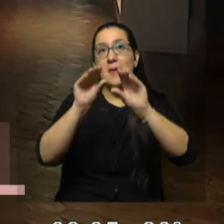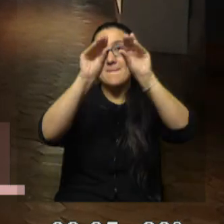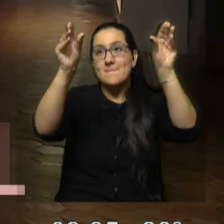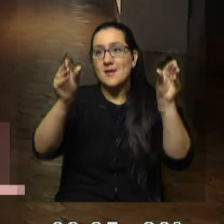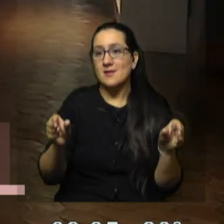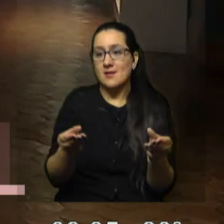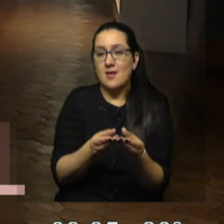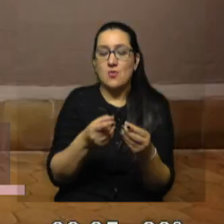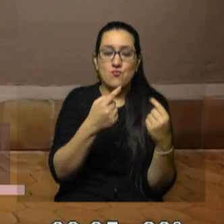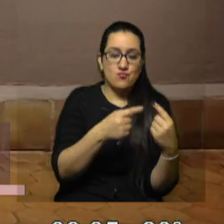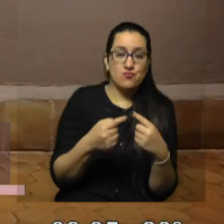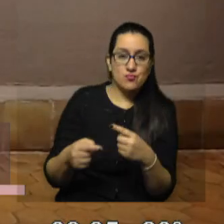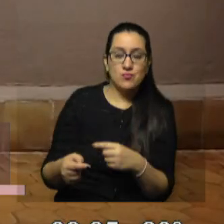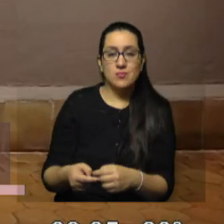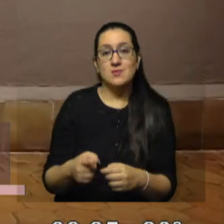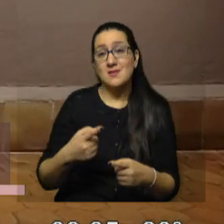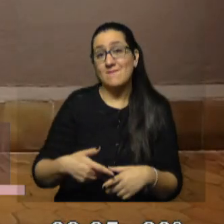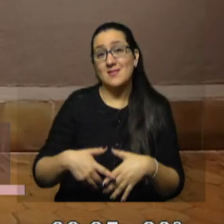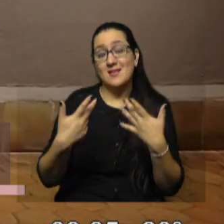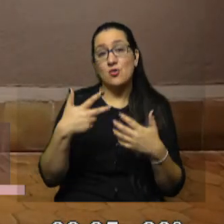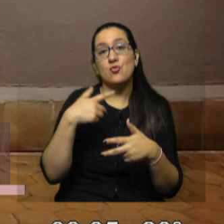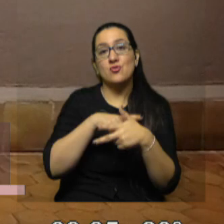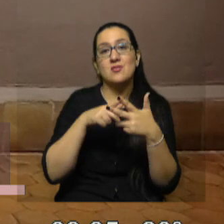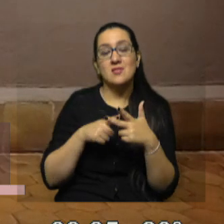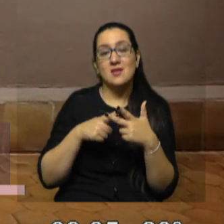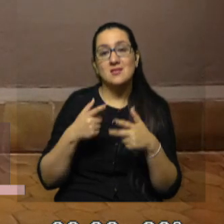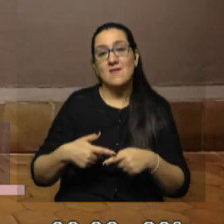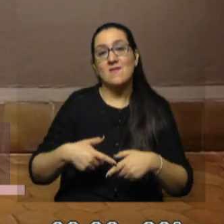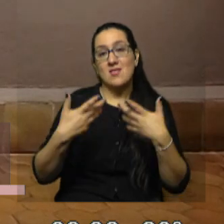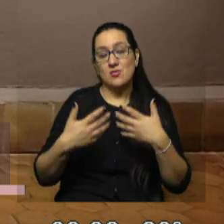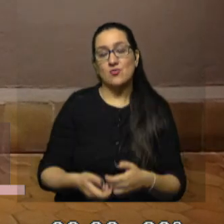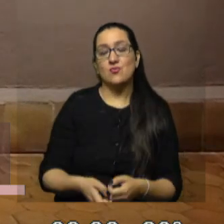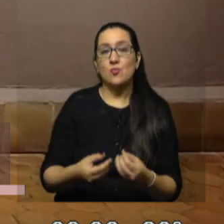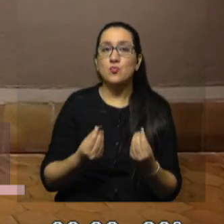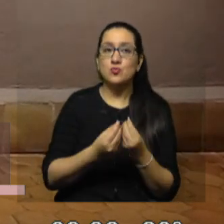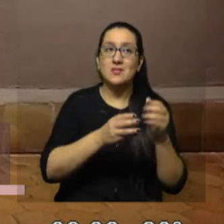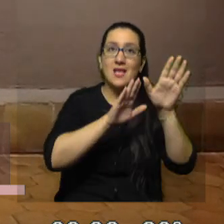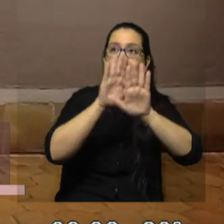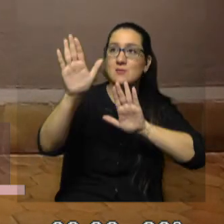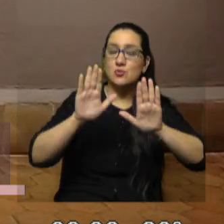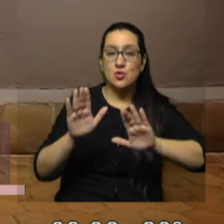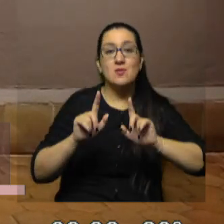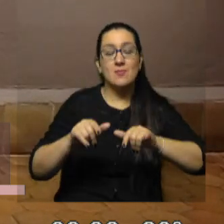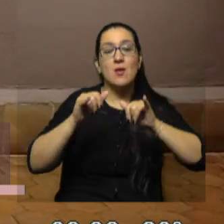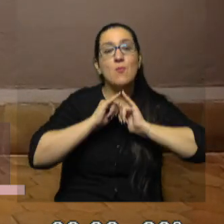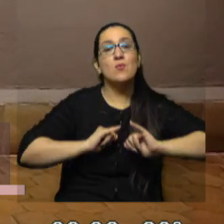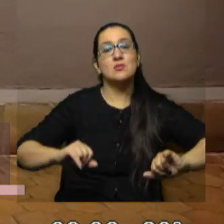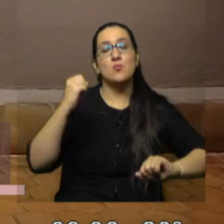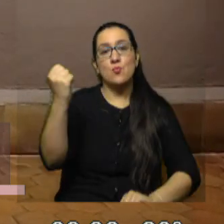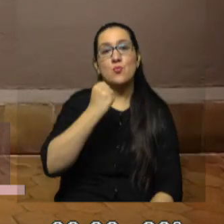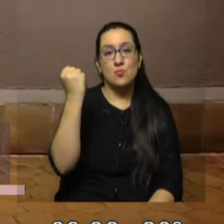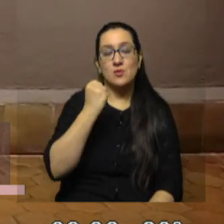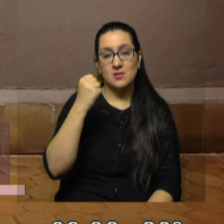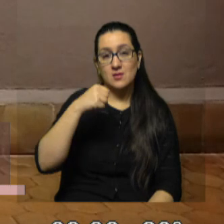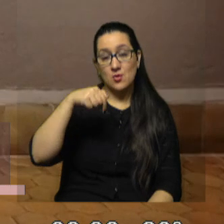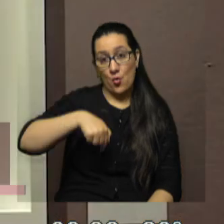etcétera, y se está festejando con tres eventos, con varias exposiciones, pero también una publicación muy importante que